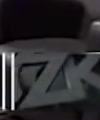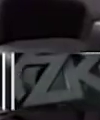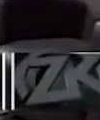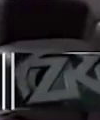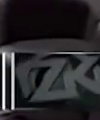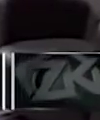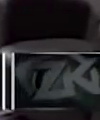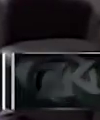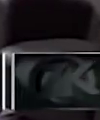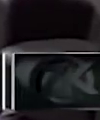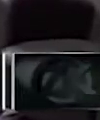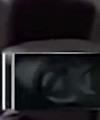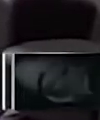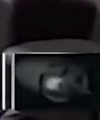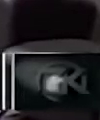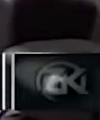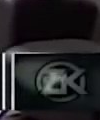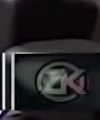Porque ese personaje